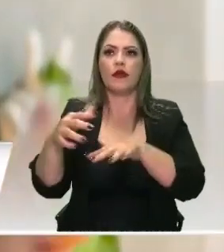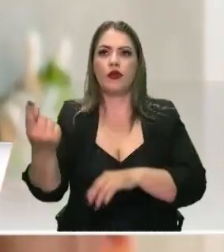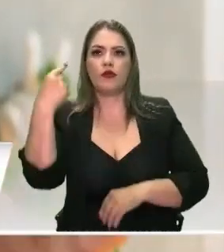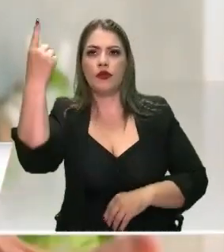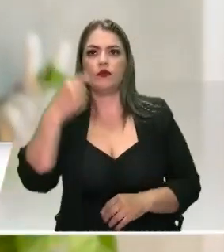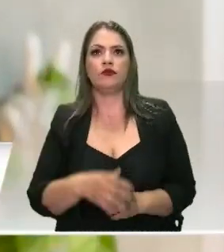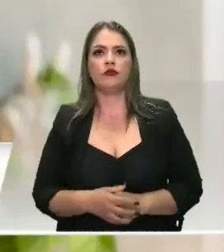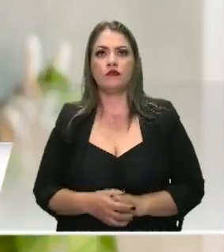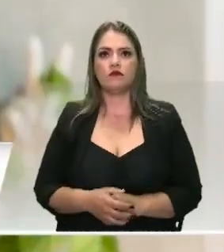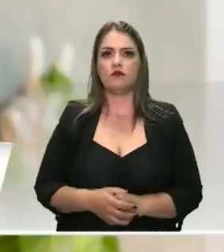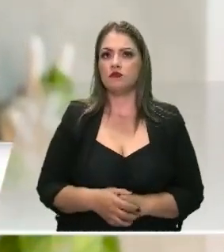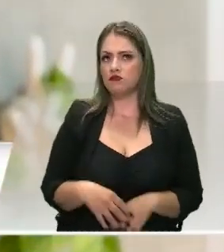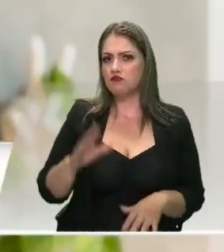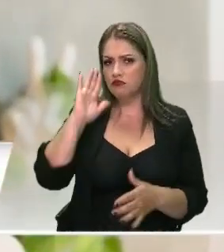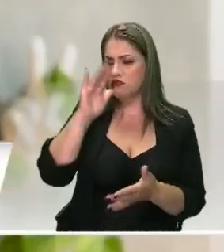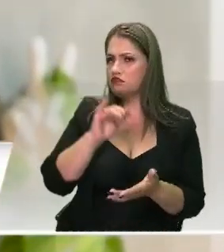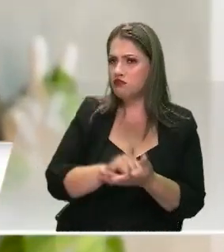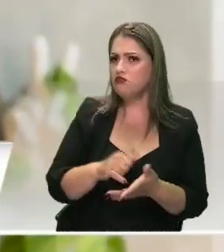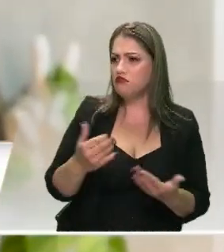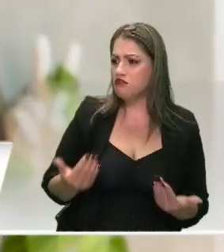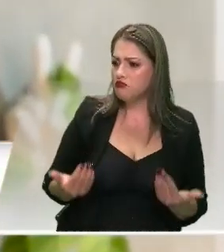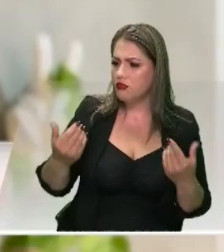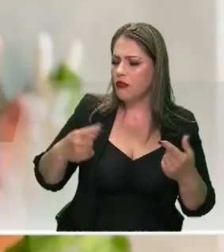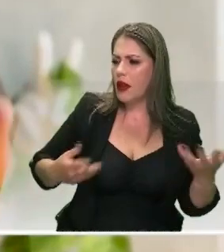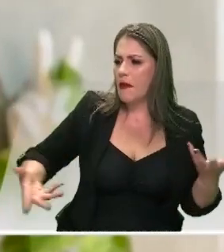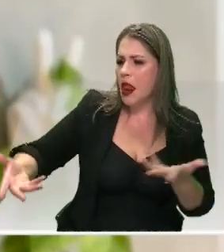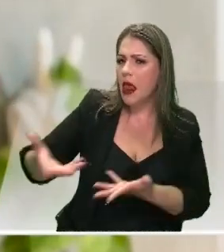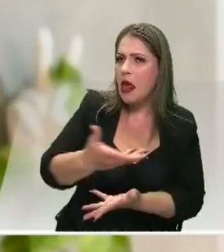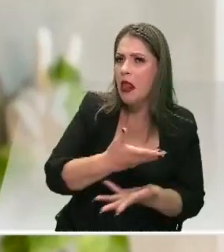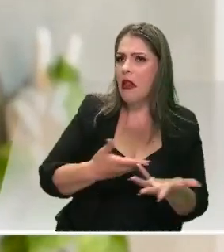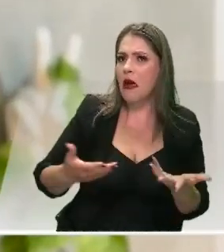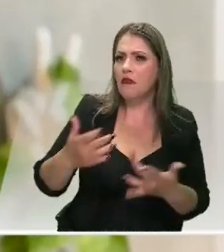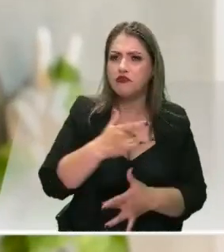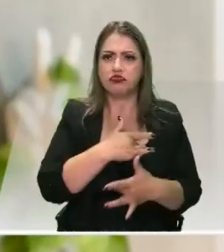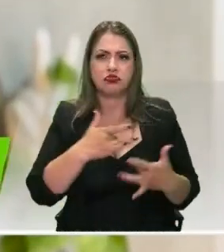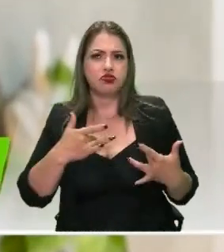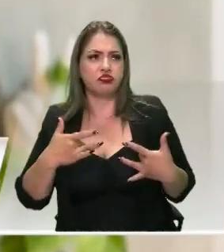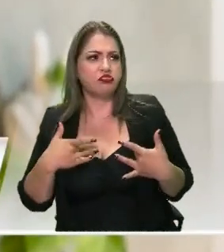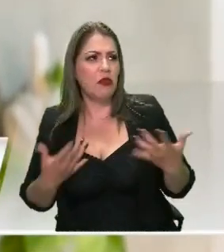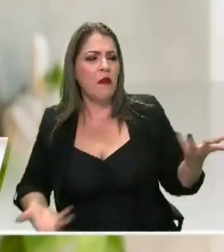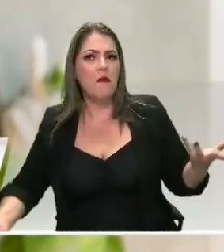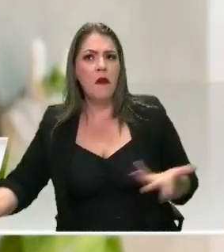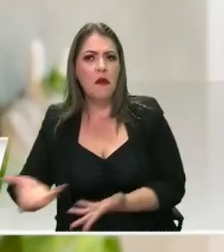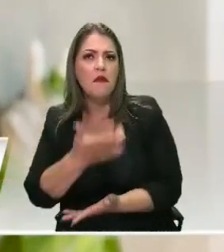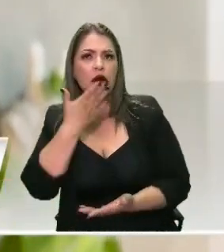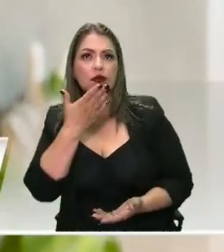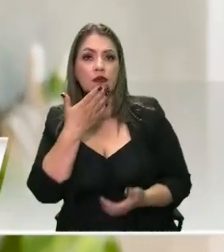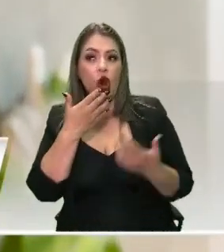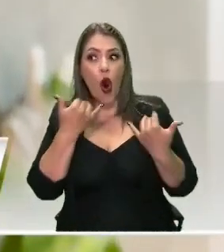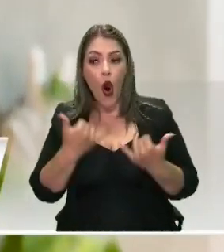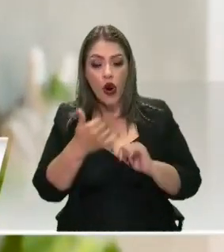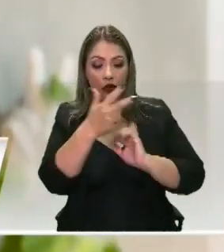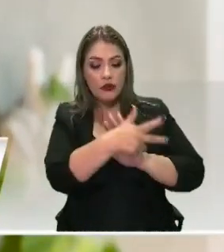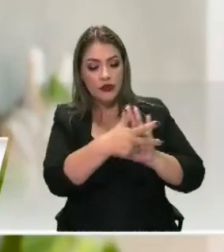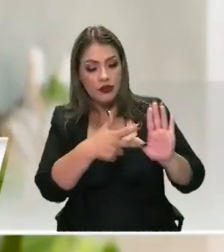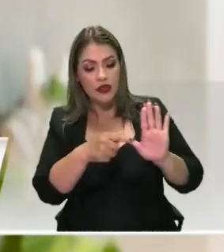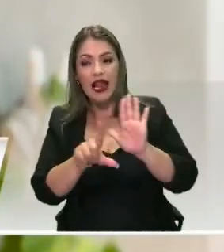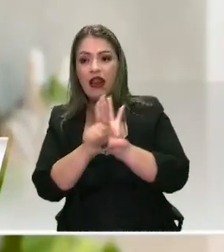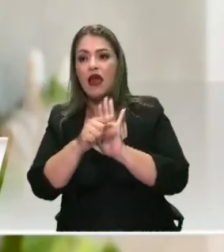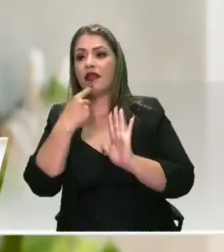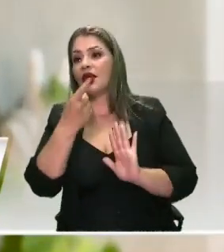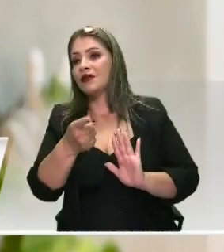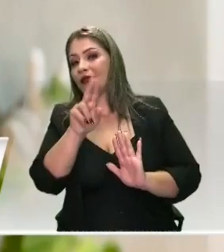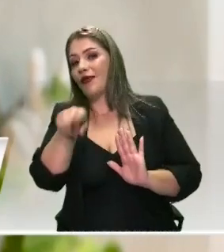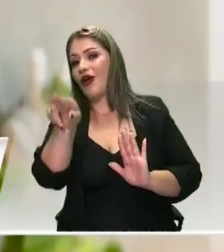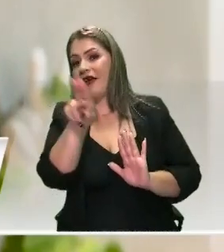podemos abrir en el país, pero en este momento la Constitución y la ley prohíbe que los funcionarios públicos, los alcaldes,